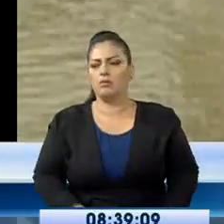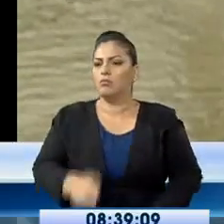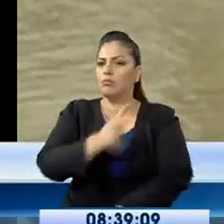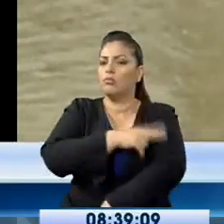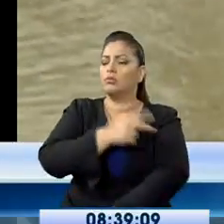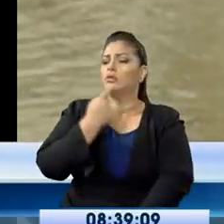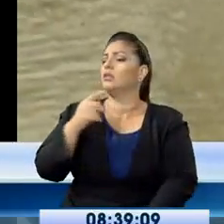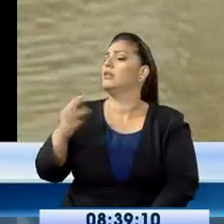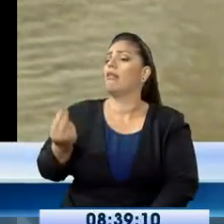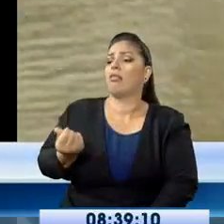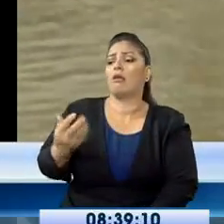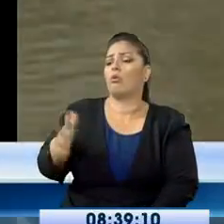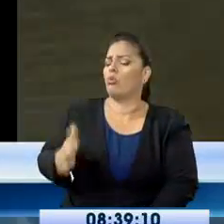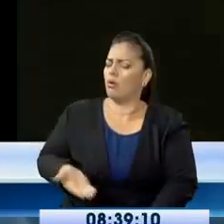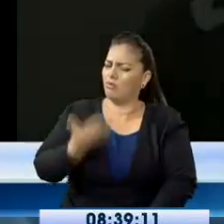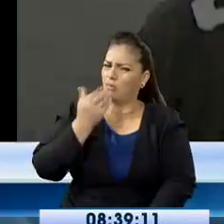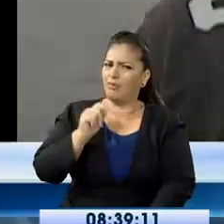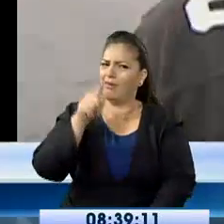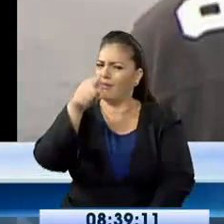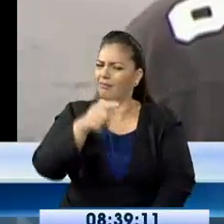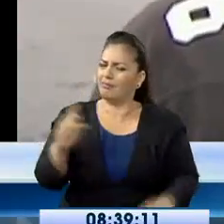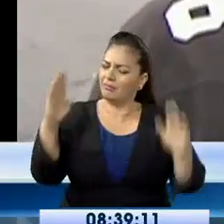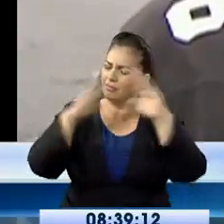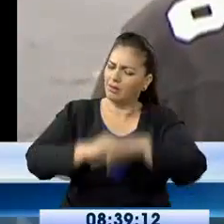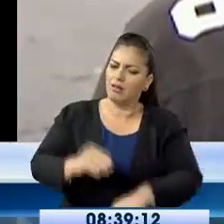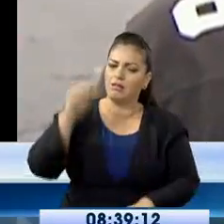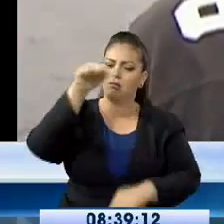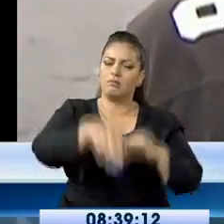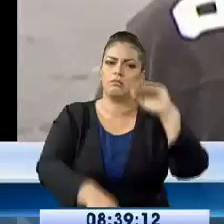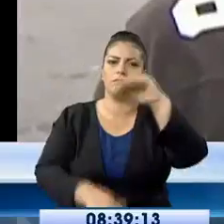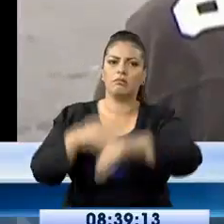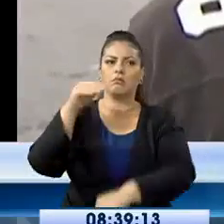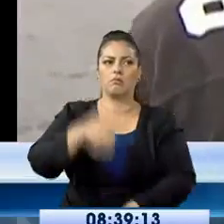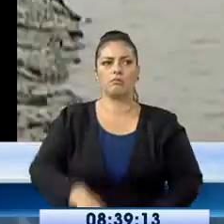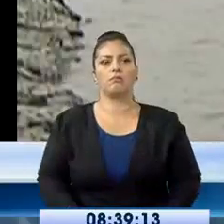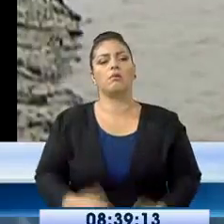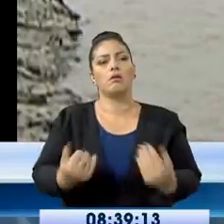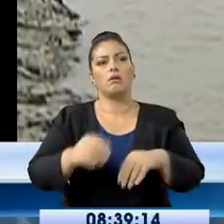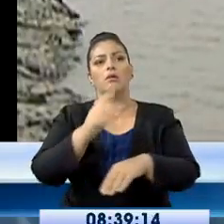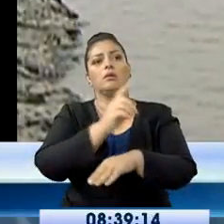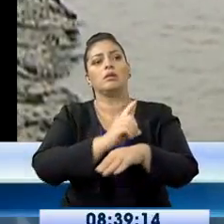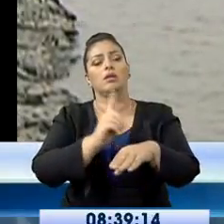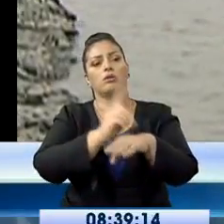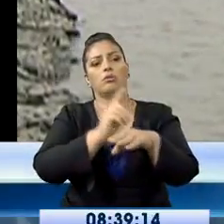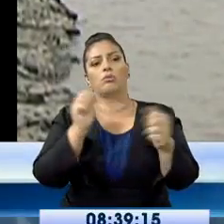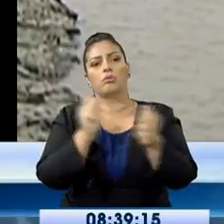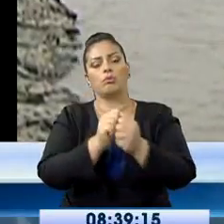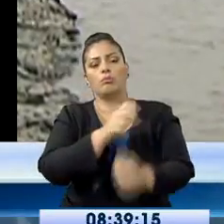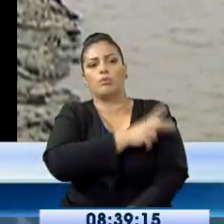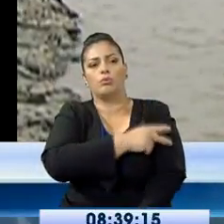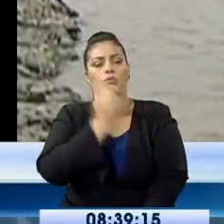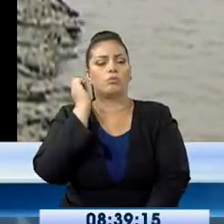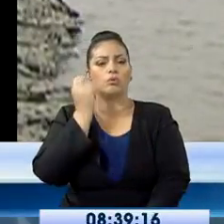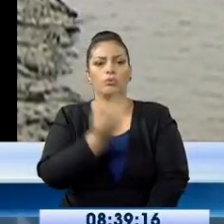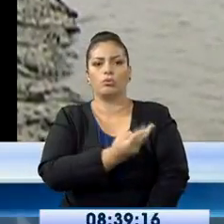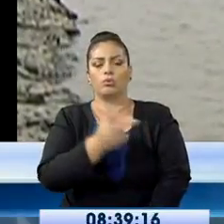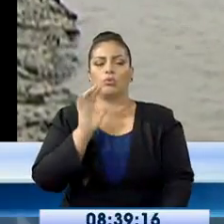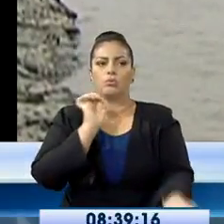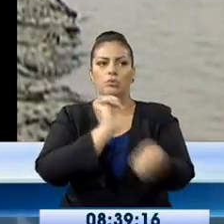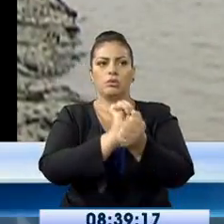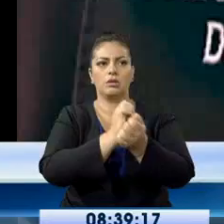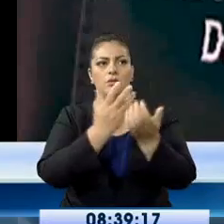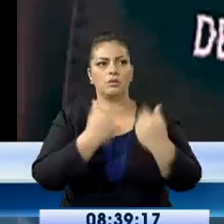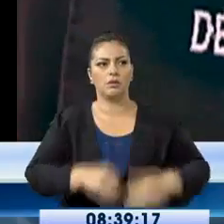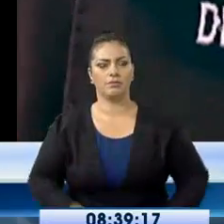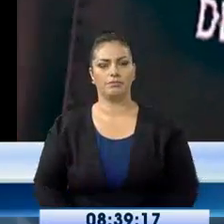dos detenidos? Sí, dos detenidos. La directora y el profesor nadie más. El río Babahoyo con el Daule forman el río